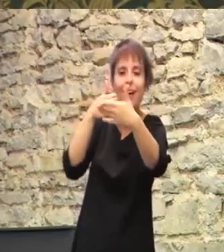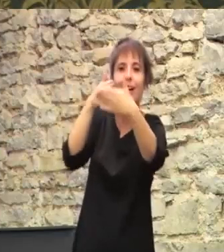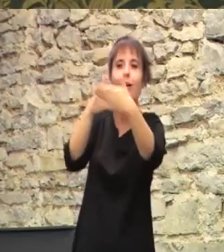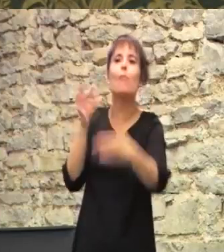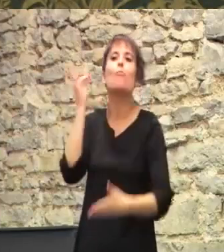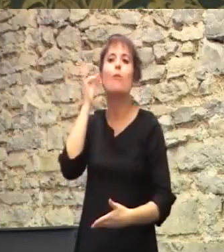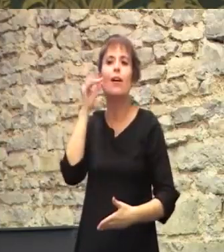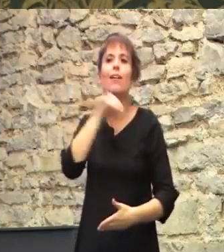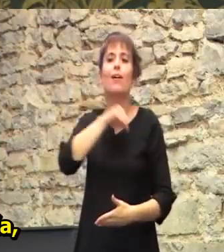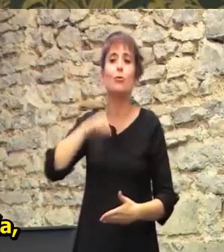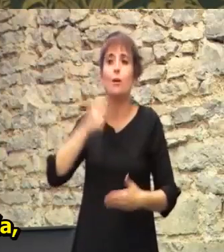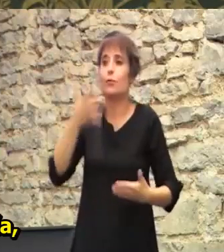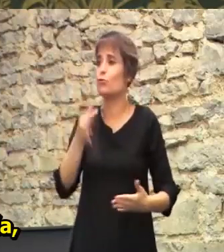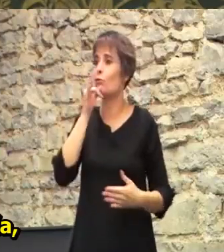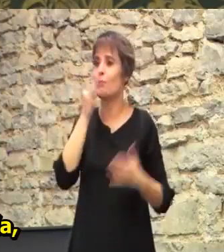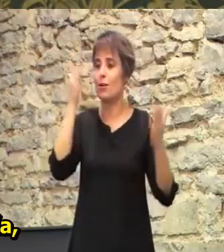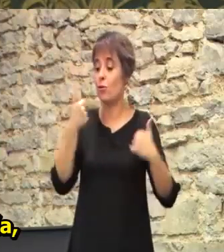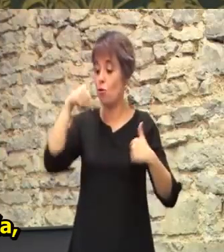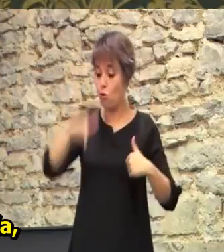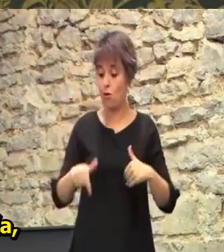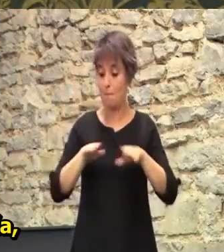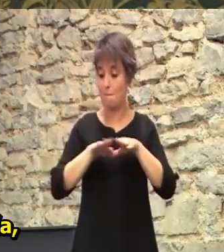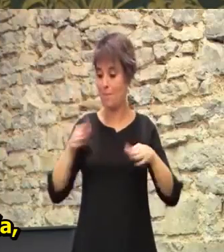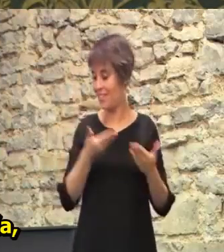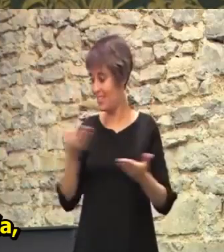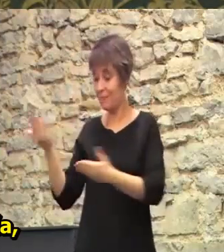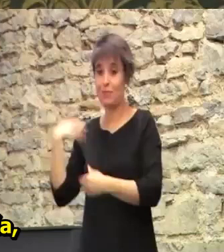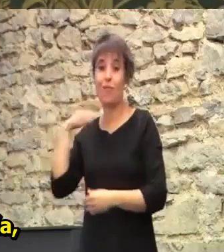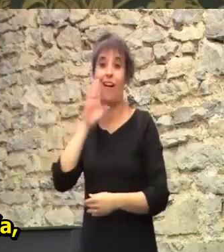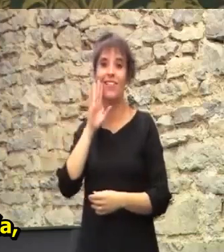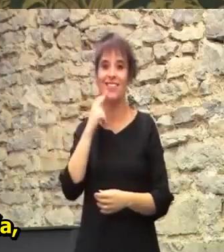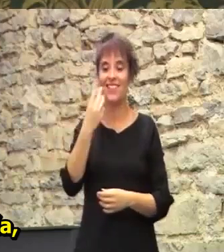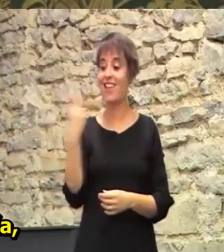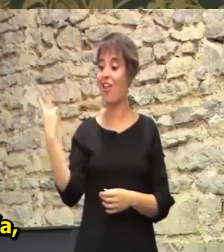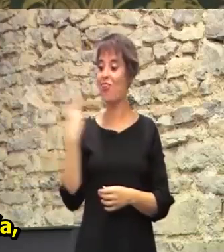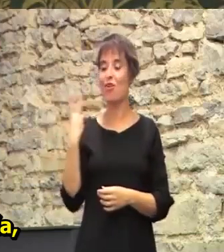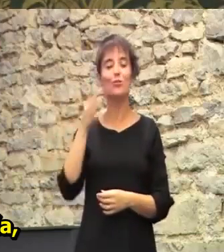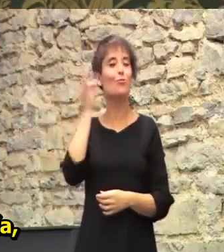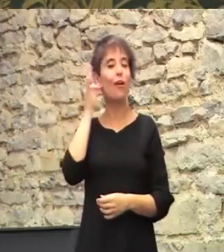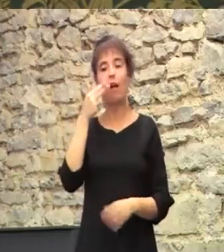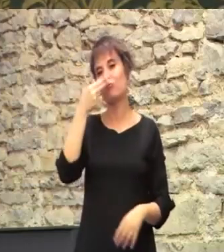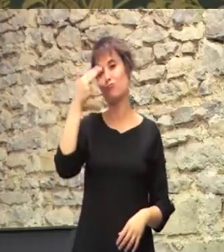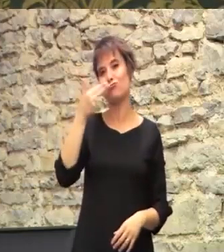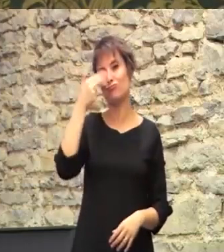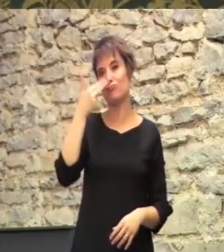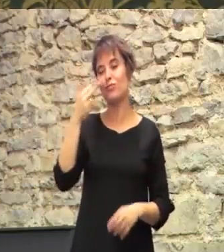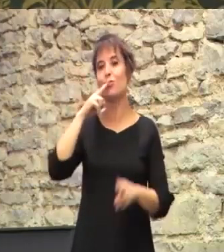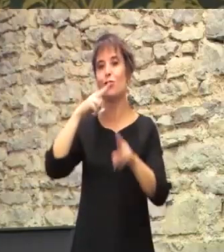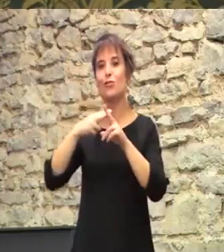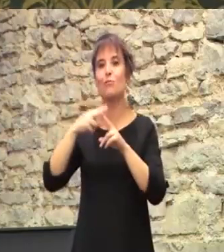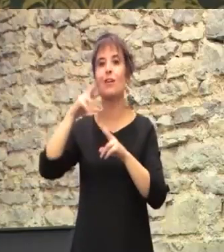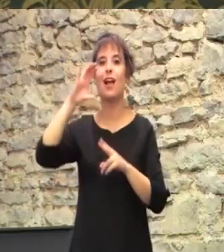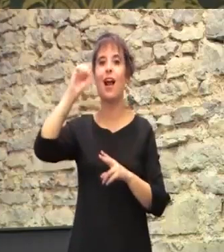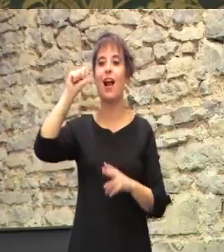autónomas en el mundo de hoy contamos con la presencia como os decía de estas dos interesantes mujeres la edad coria